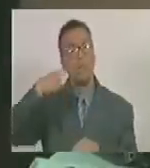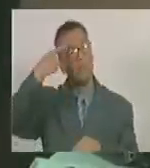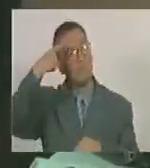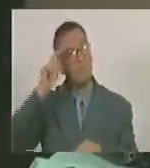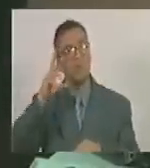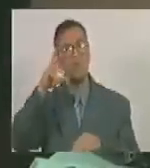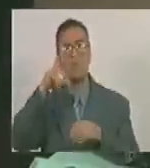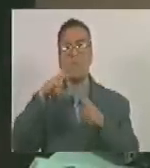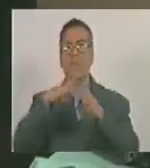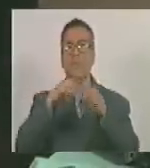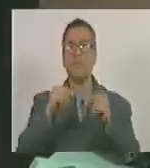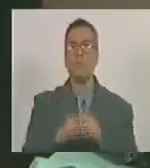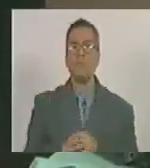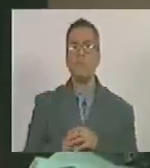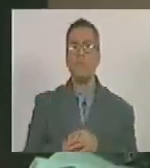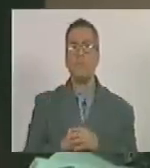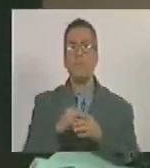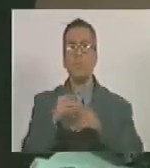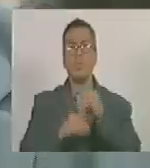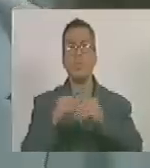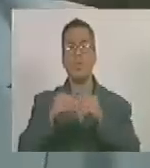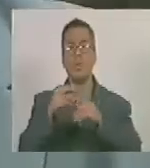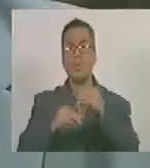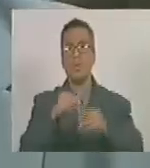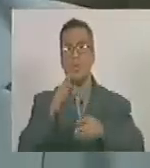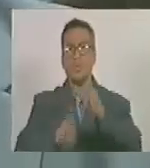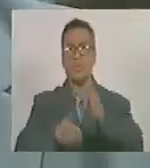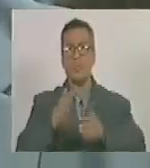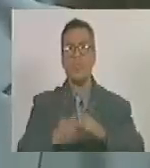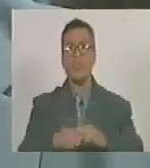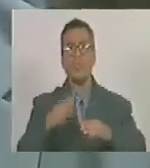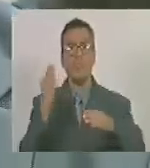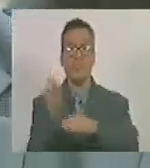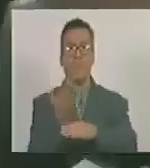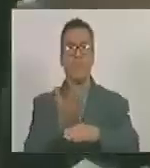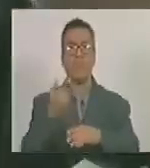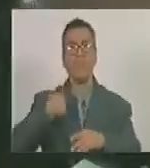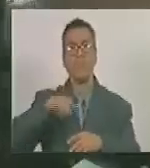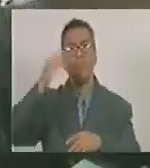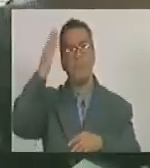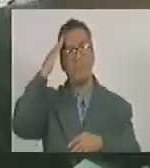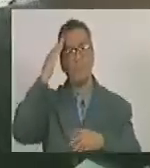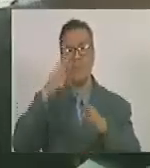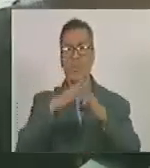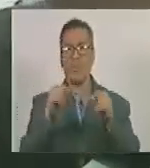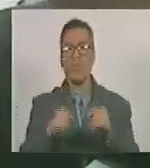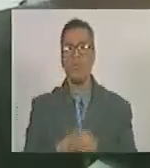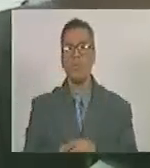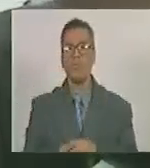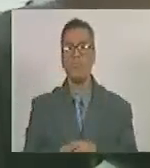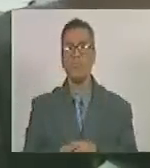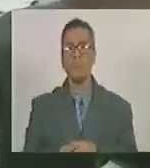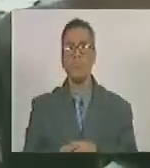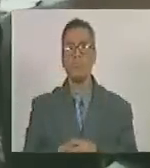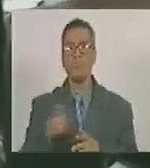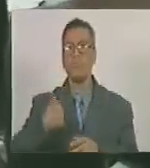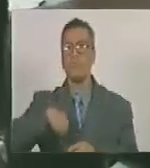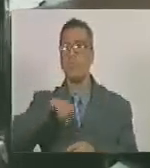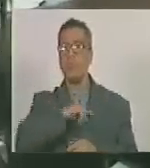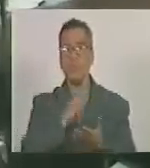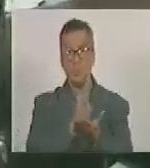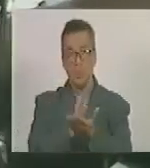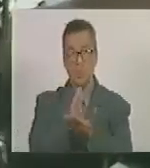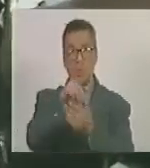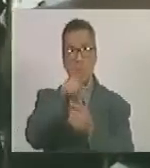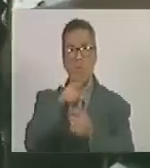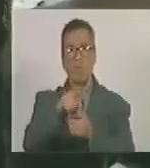todas las medidas unilaterales, a pesar de todas las sanciones, a pesar de todo eso, pues, nosotros seguimos para adelante